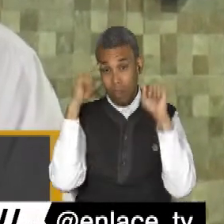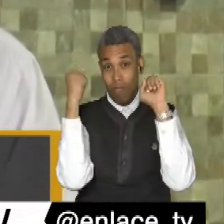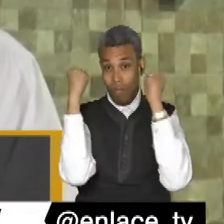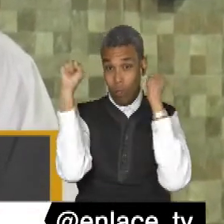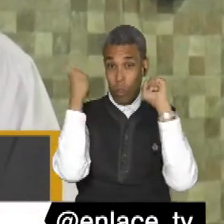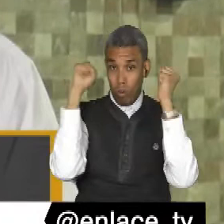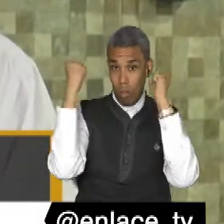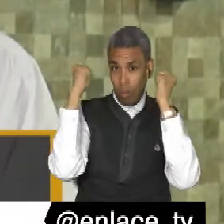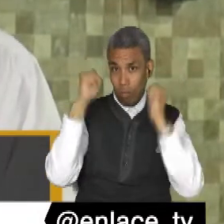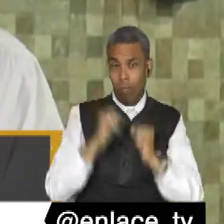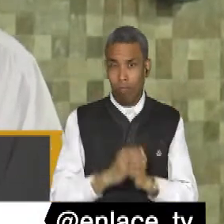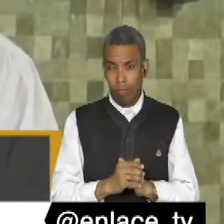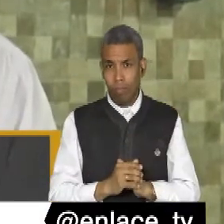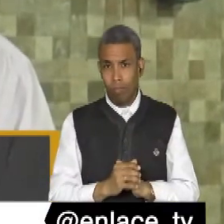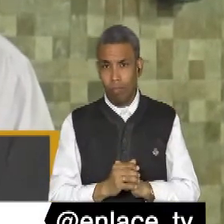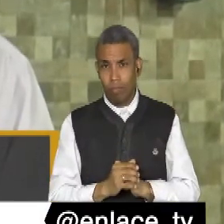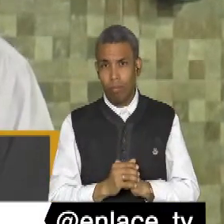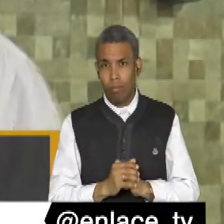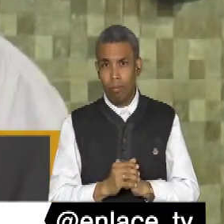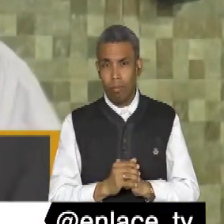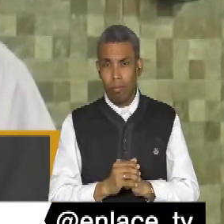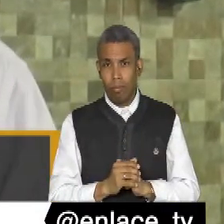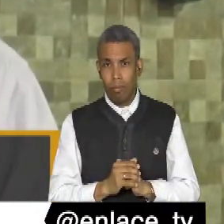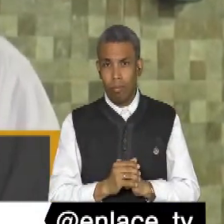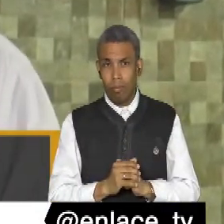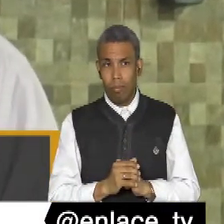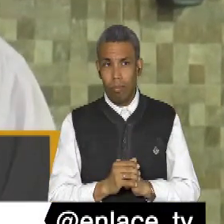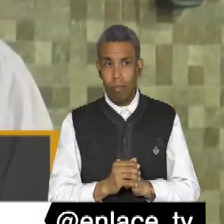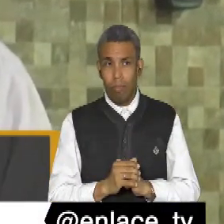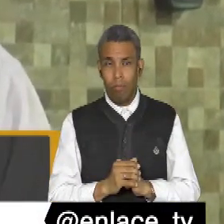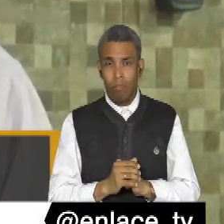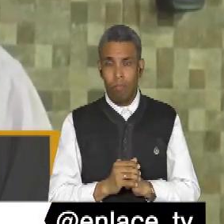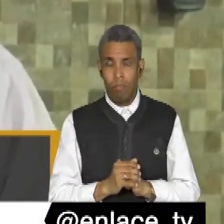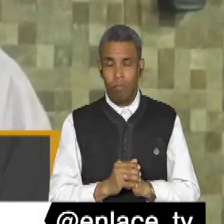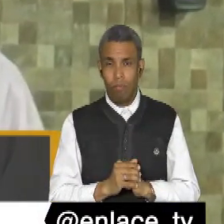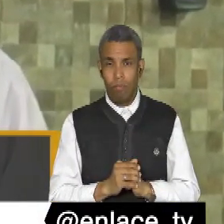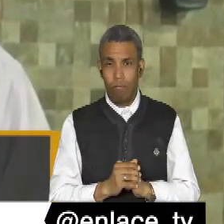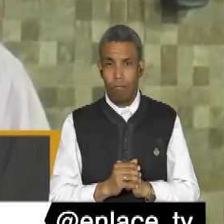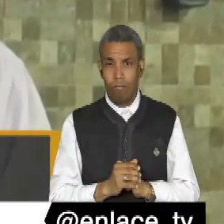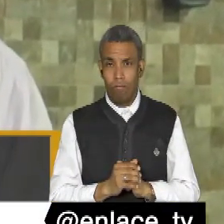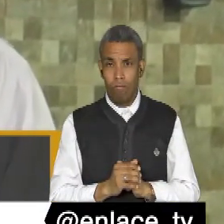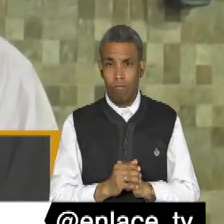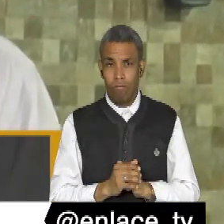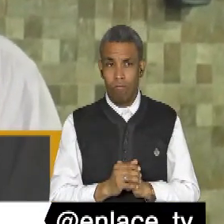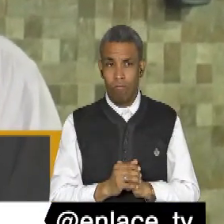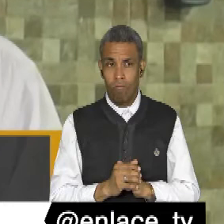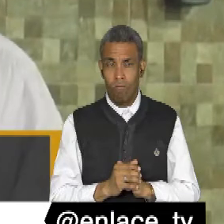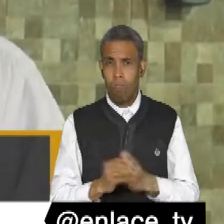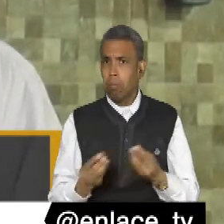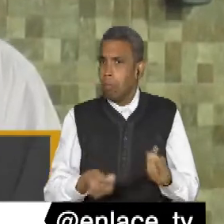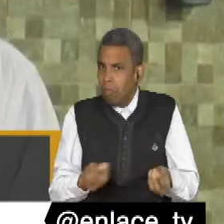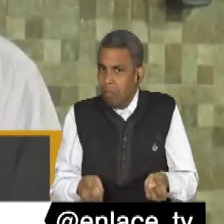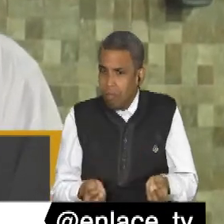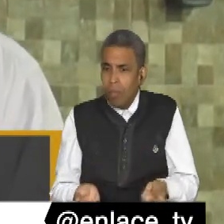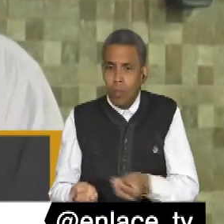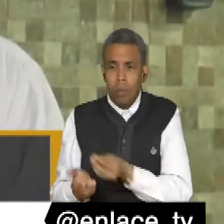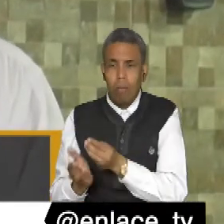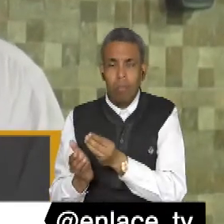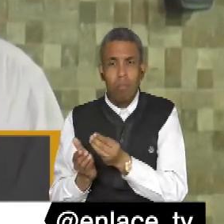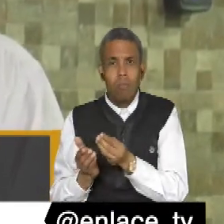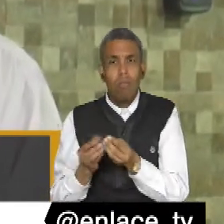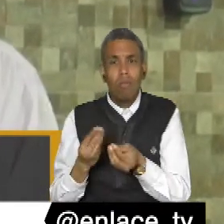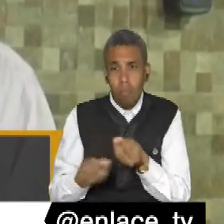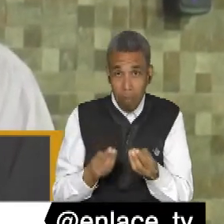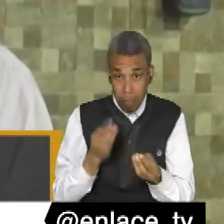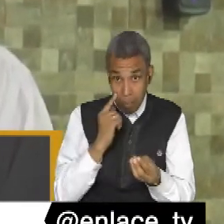es importante que hagamos algo. Queremos oficiar, hacer una comunicación, enviarla a la